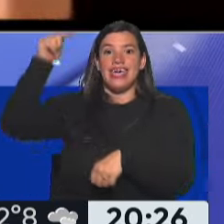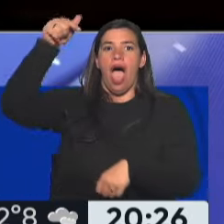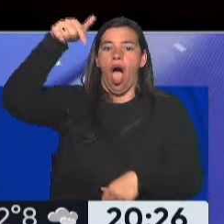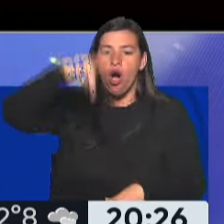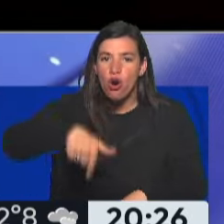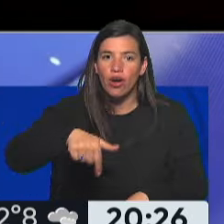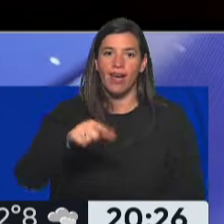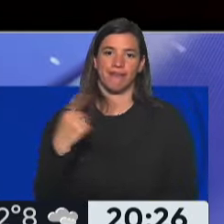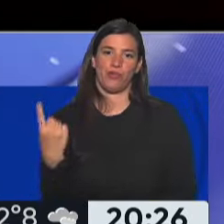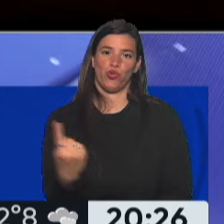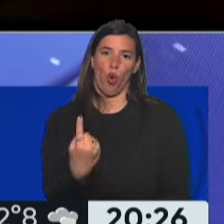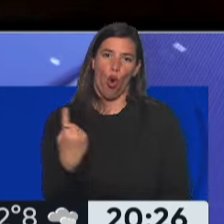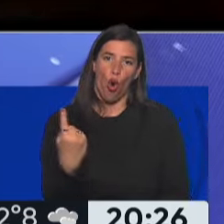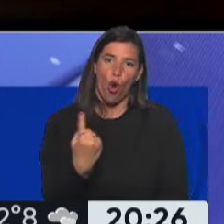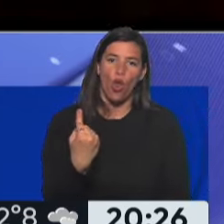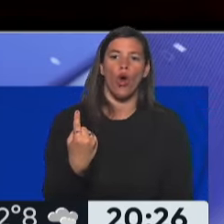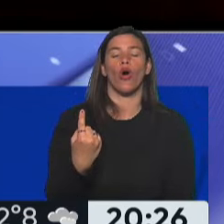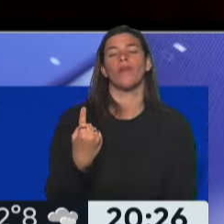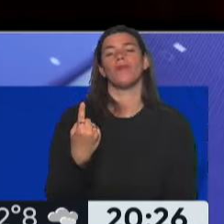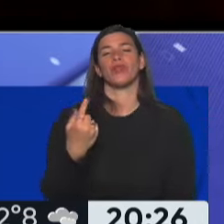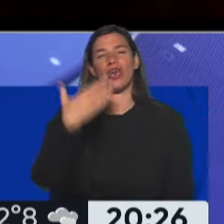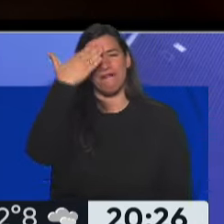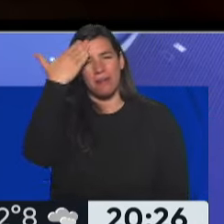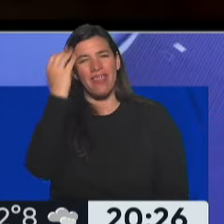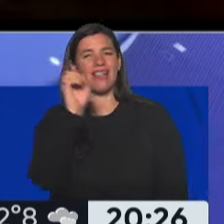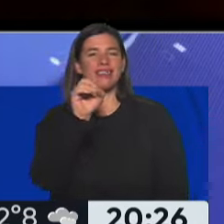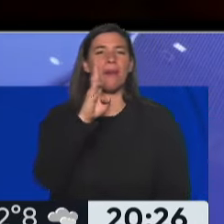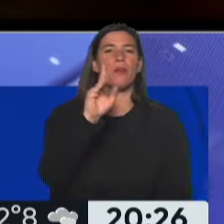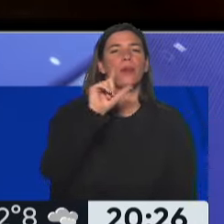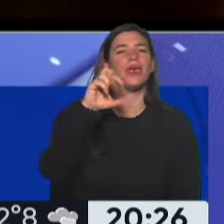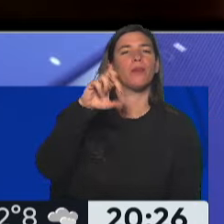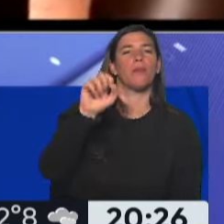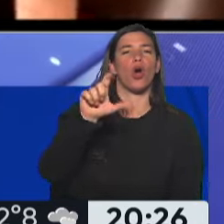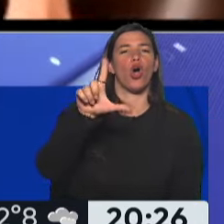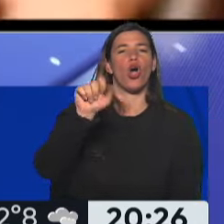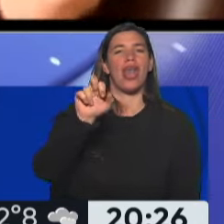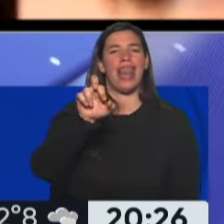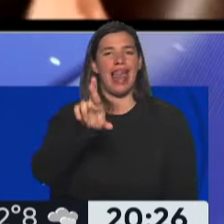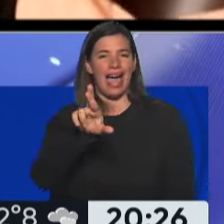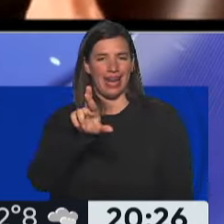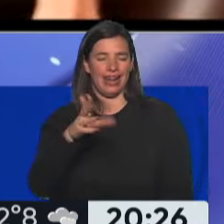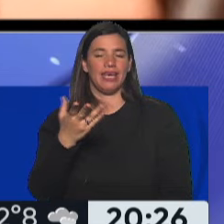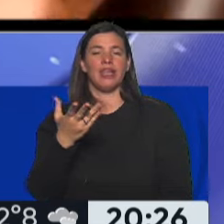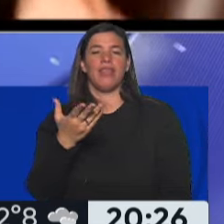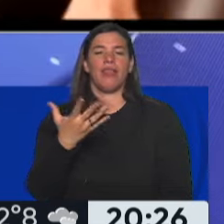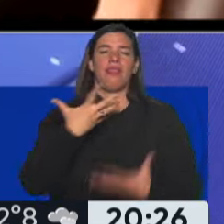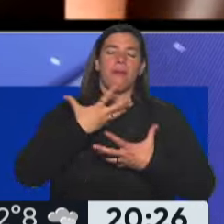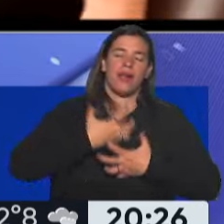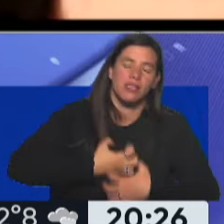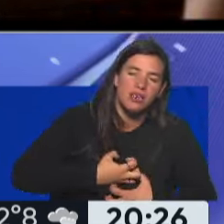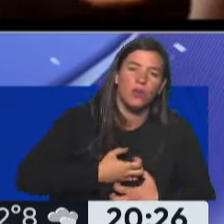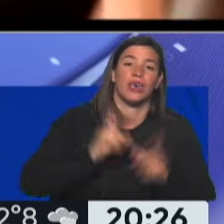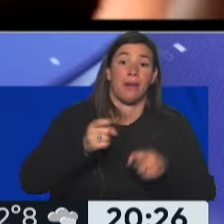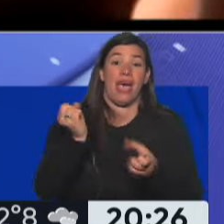quedó solo con el diagnóstico de bipolaridad, depresivo y con causa de violación de género